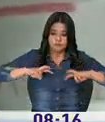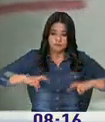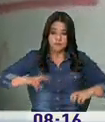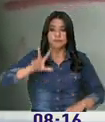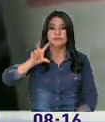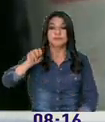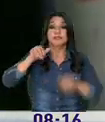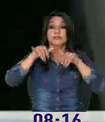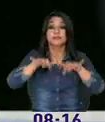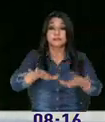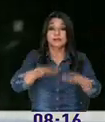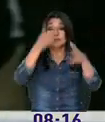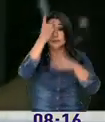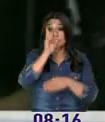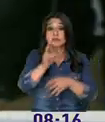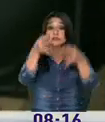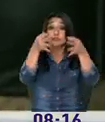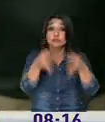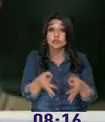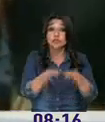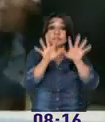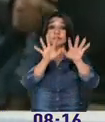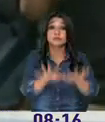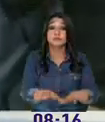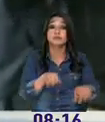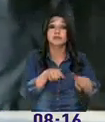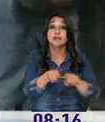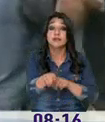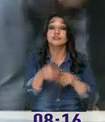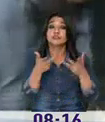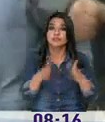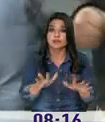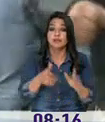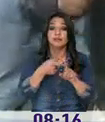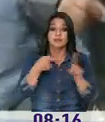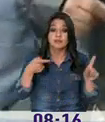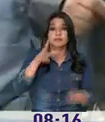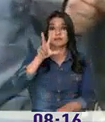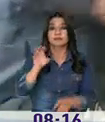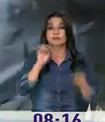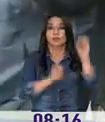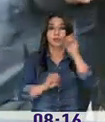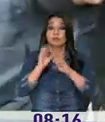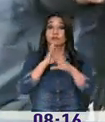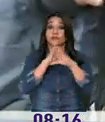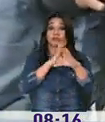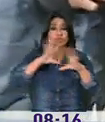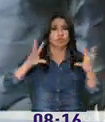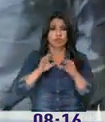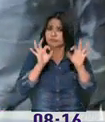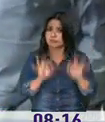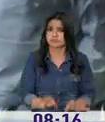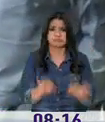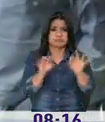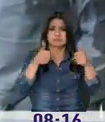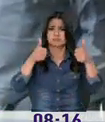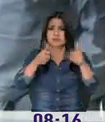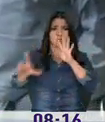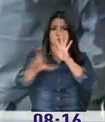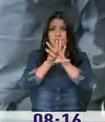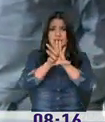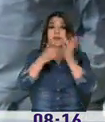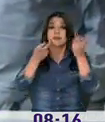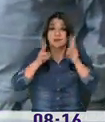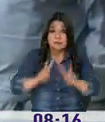30 de septiembre. Hay una resolución de la Secretaría de Movilidad que a partir del 30 de octubre los buses, todo está legal. Las personas del GOM